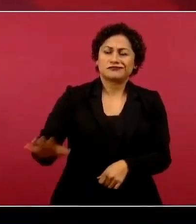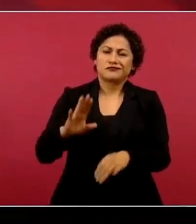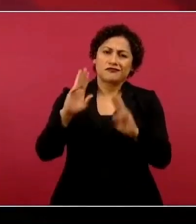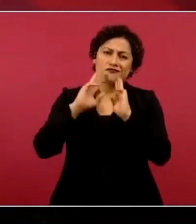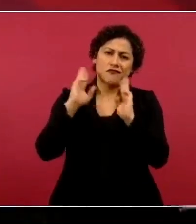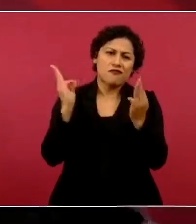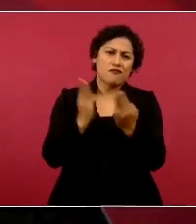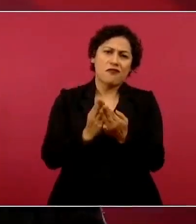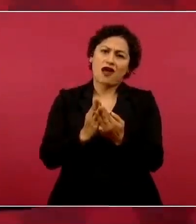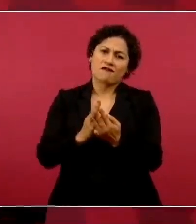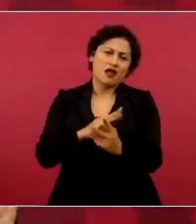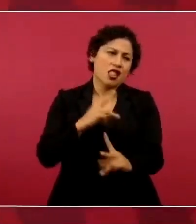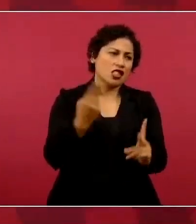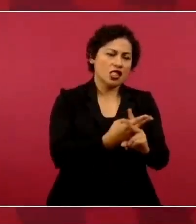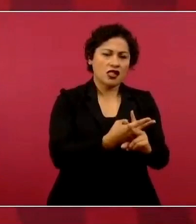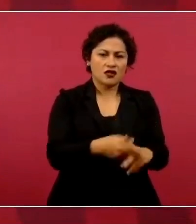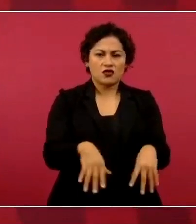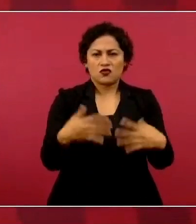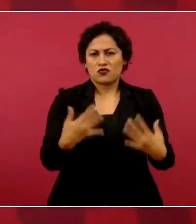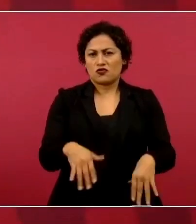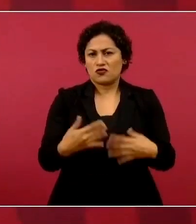Villa, la genialidad.